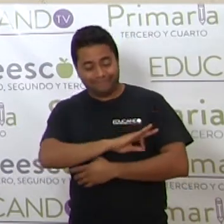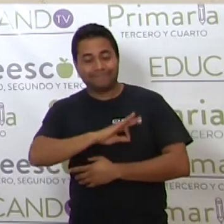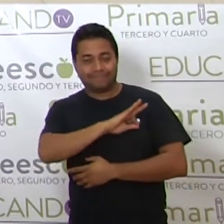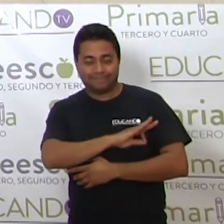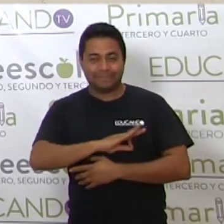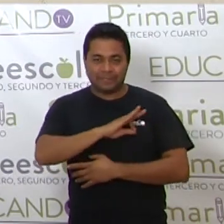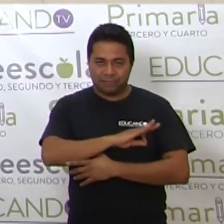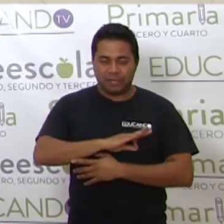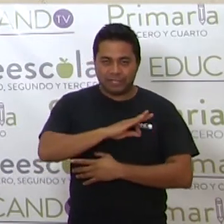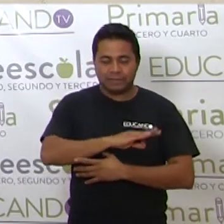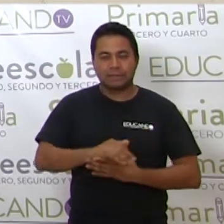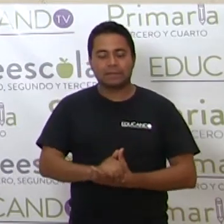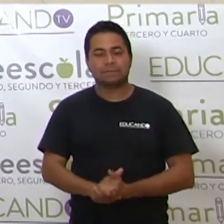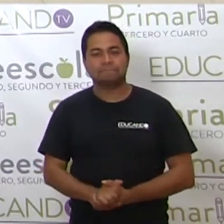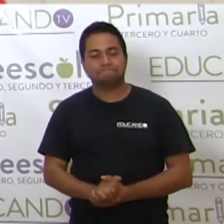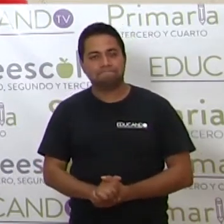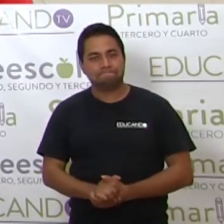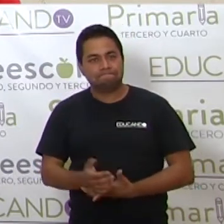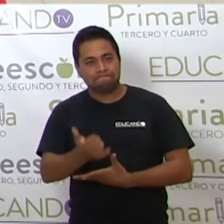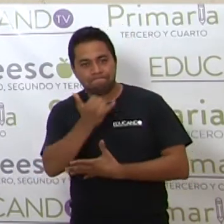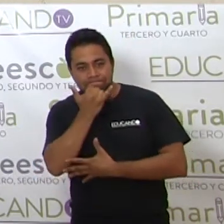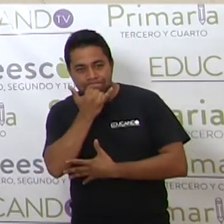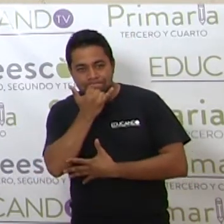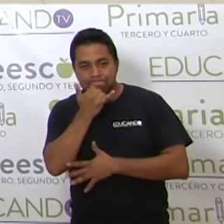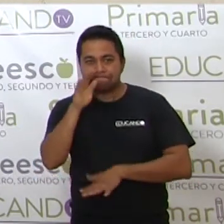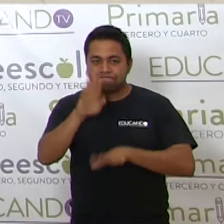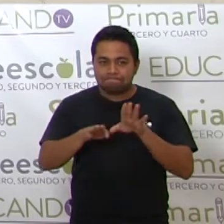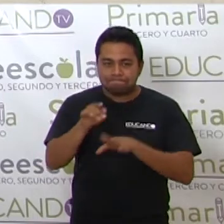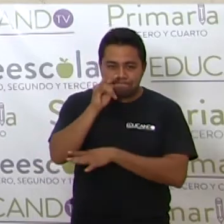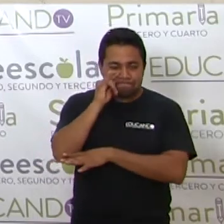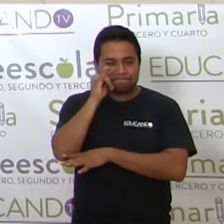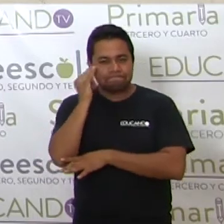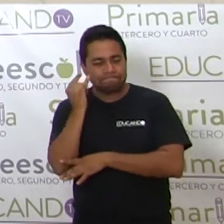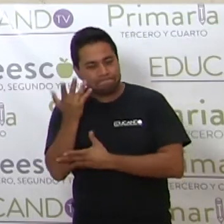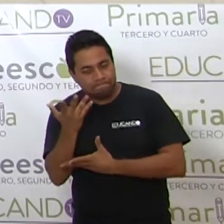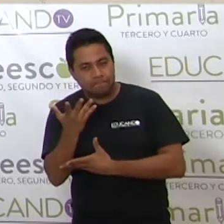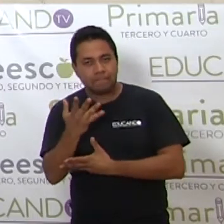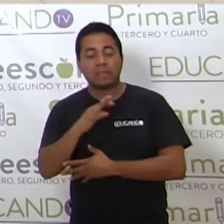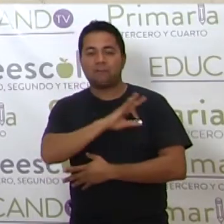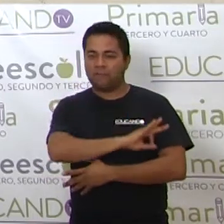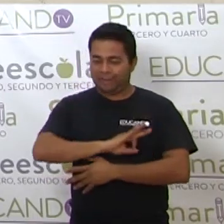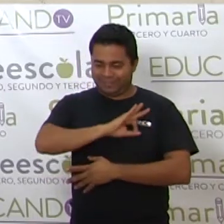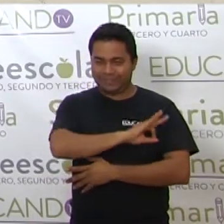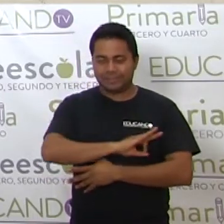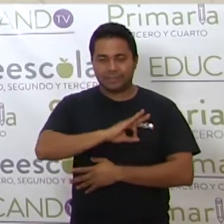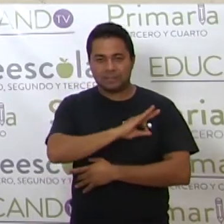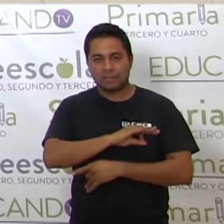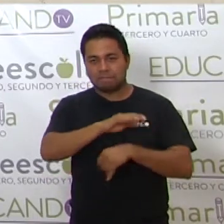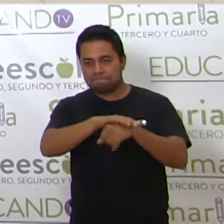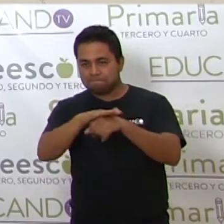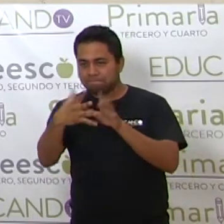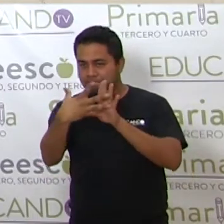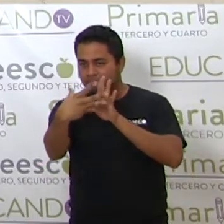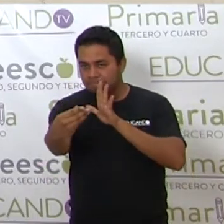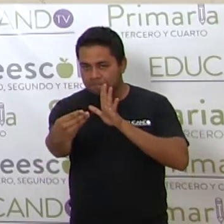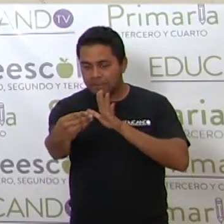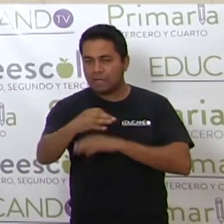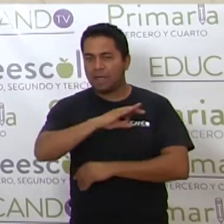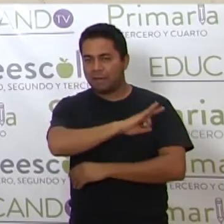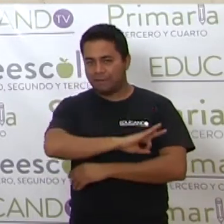feliz feliz feliz es que a veces no logró distinguir desde acá dijo feliz tico repetimos